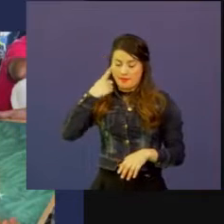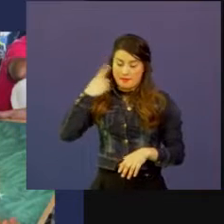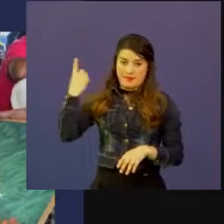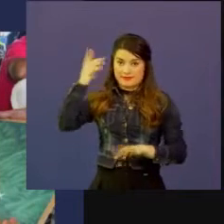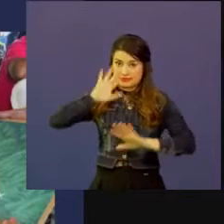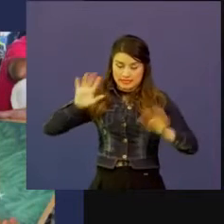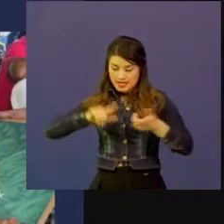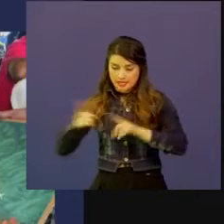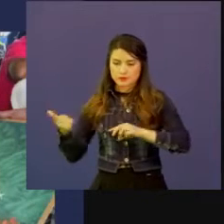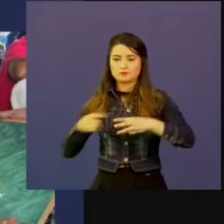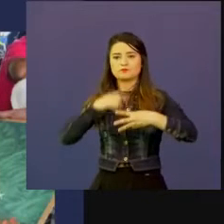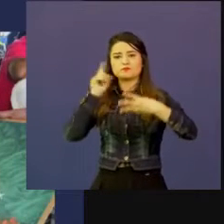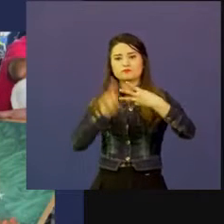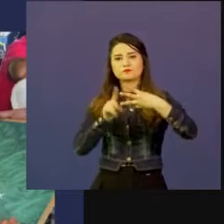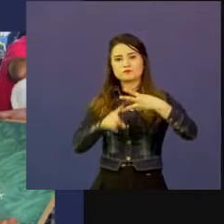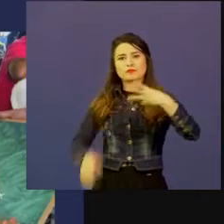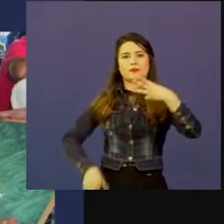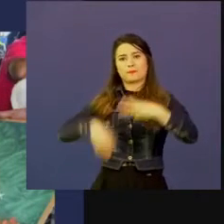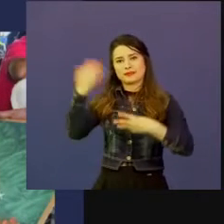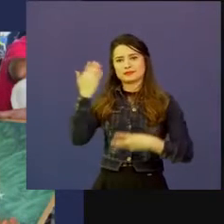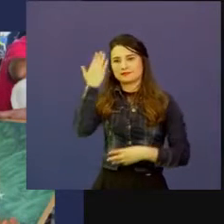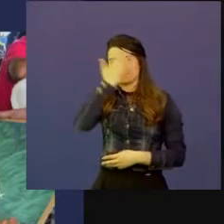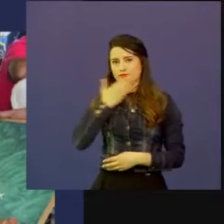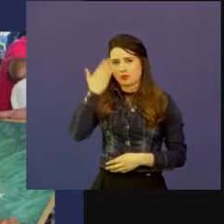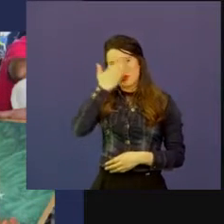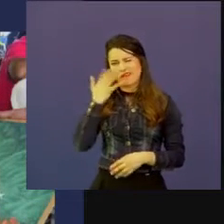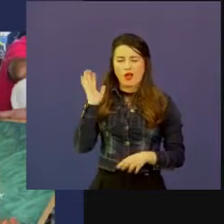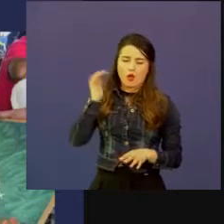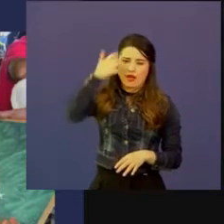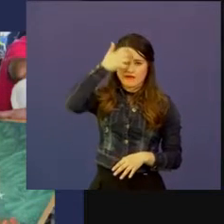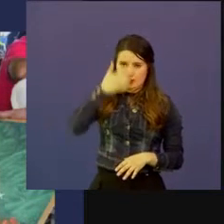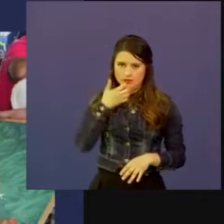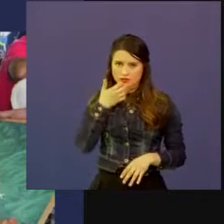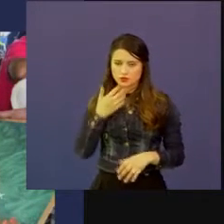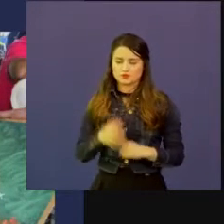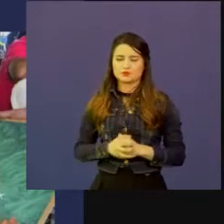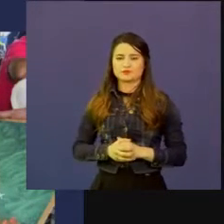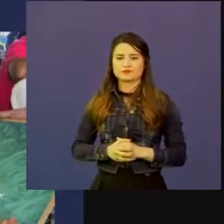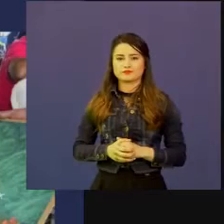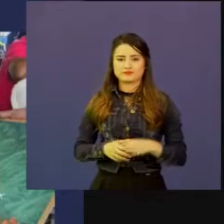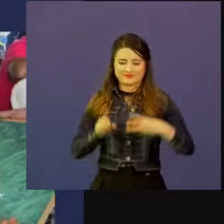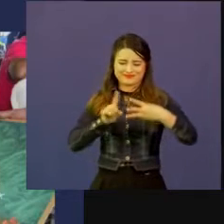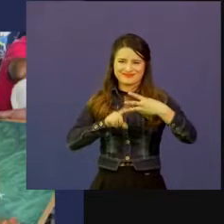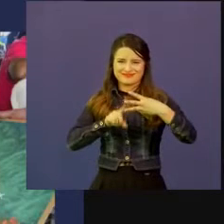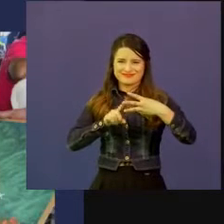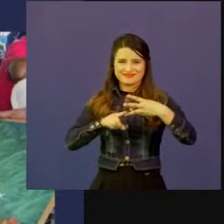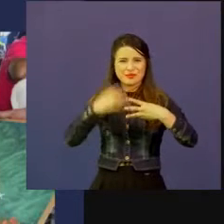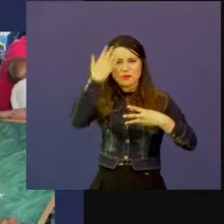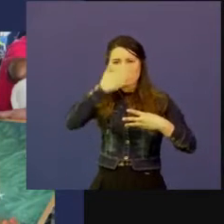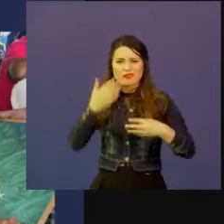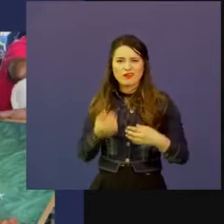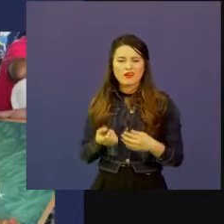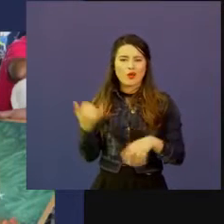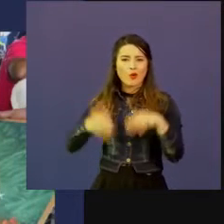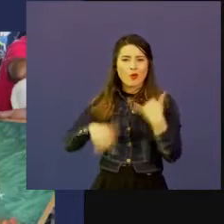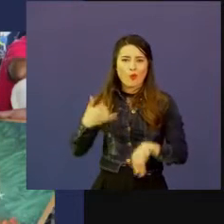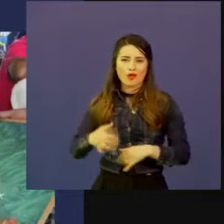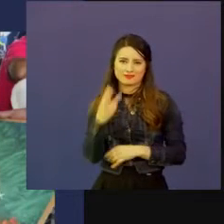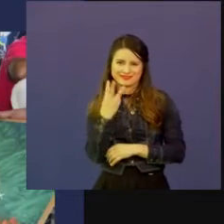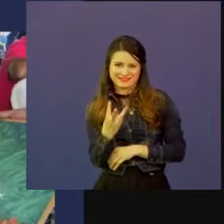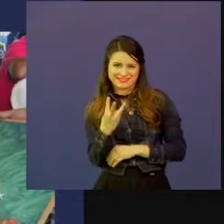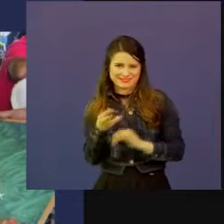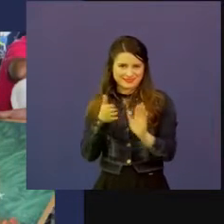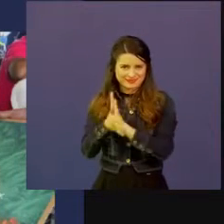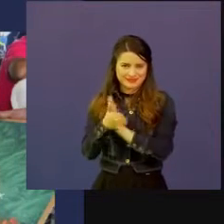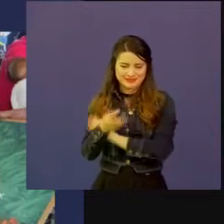evaluación en el contexto real. Entonces, como les comentaba, se desarrollaron 3 juegos con realidad aumentada para soportar procesos de aprendizaje en